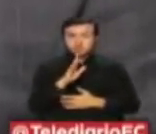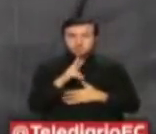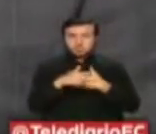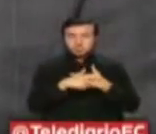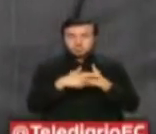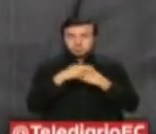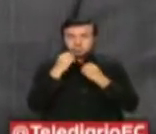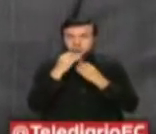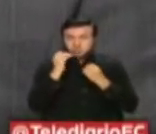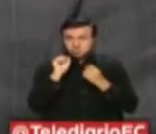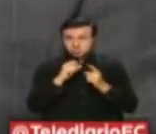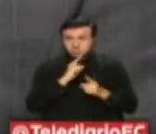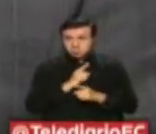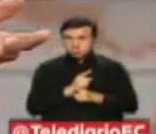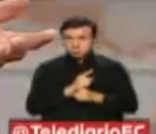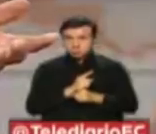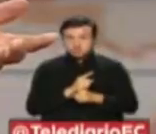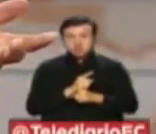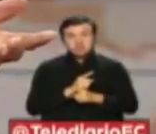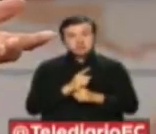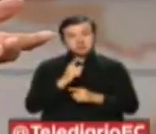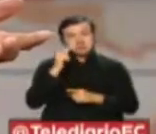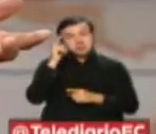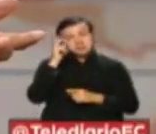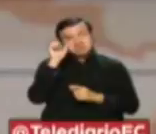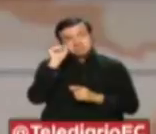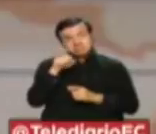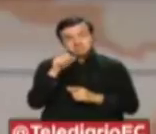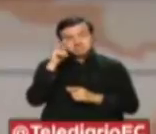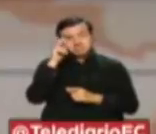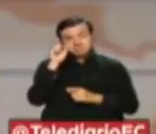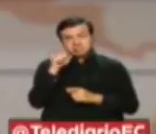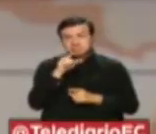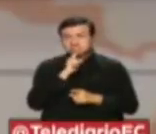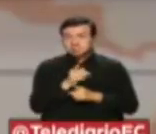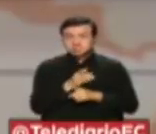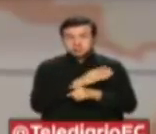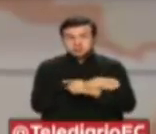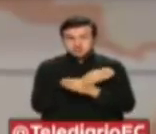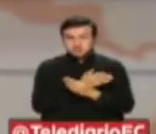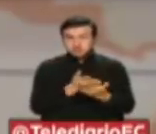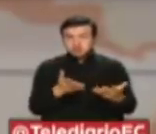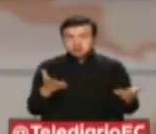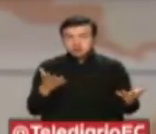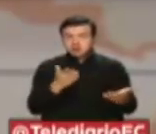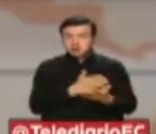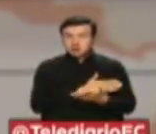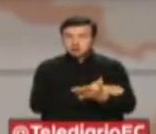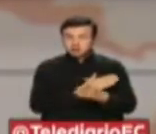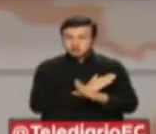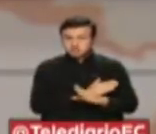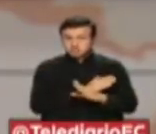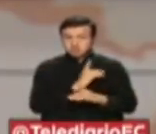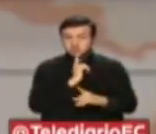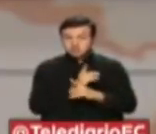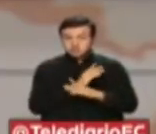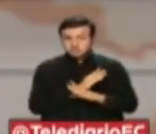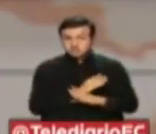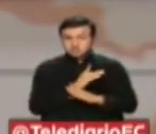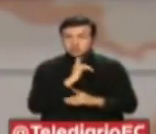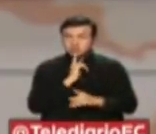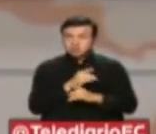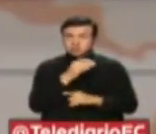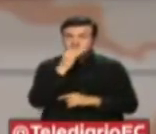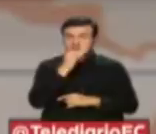ahora supongo que sí porque no lo hizo porque no hizo la defensa que tenía que hacerlo donde